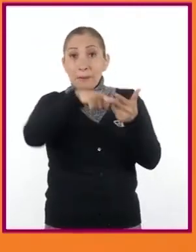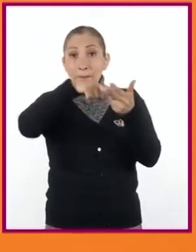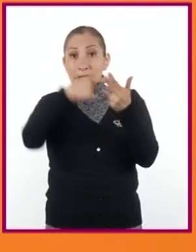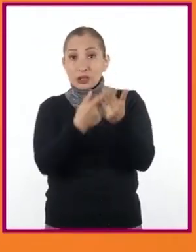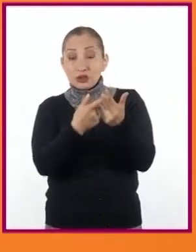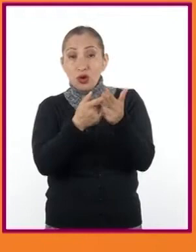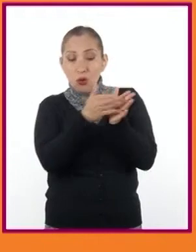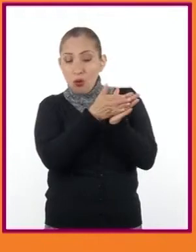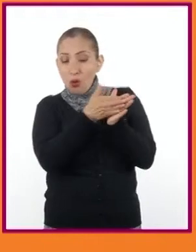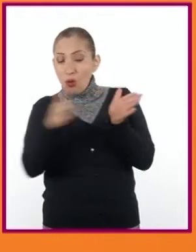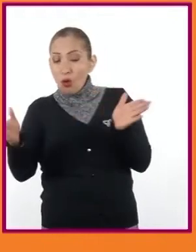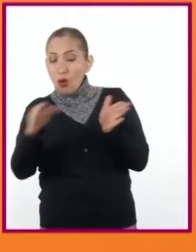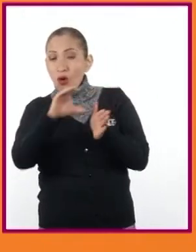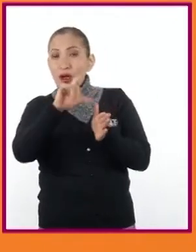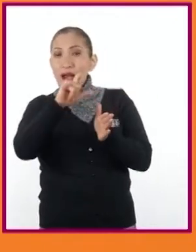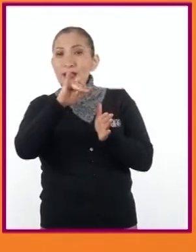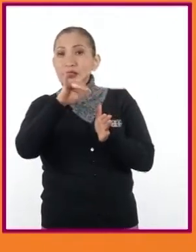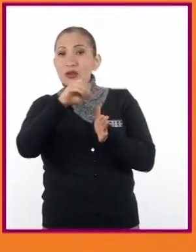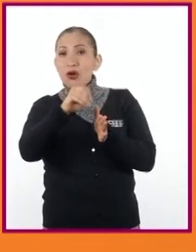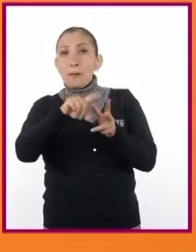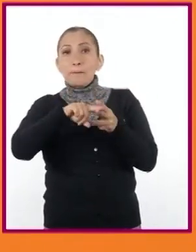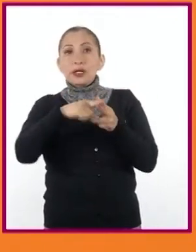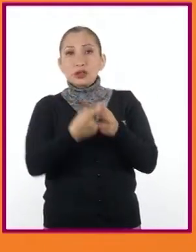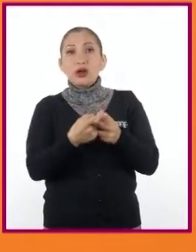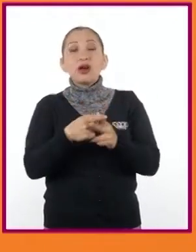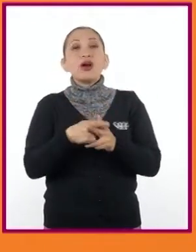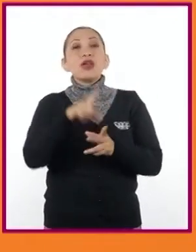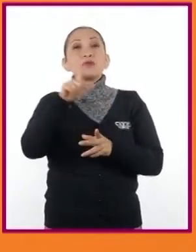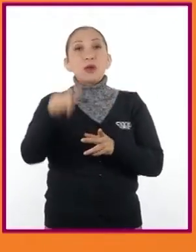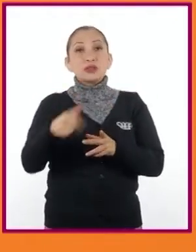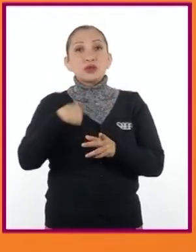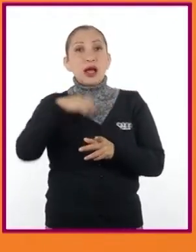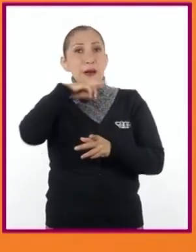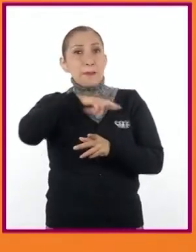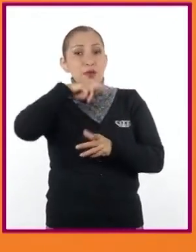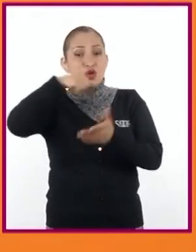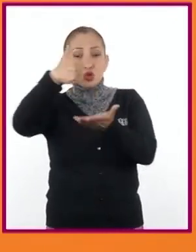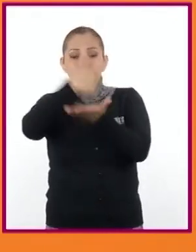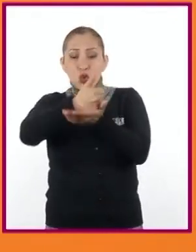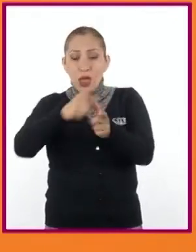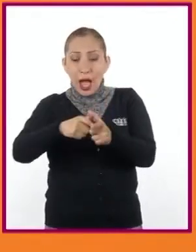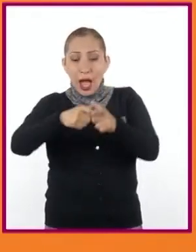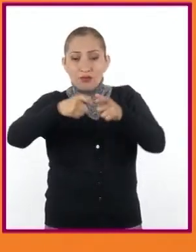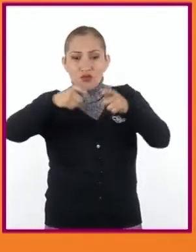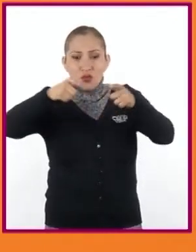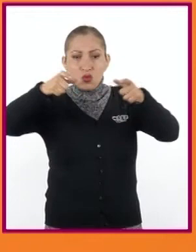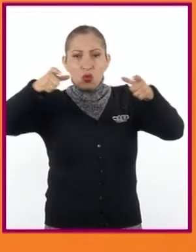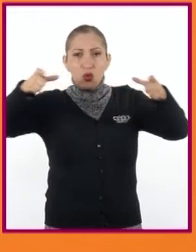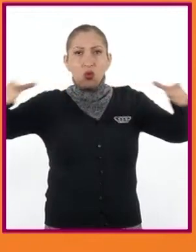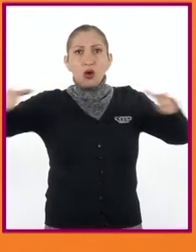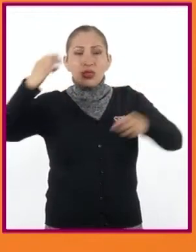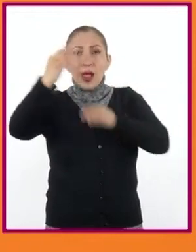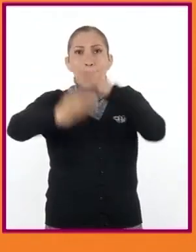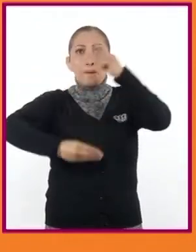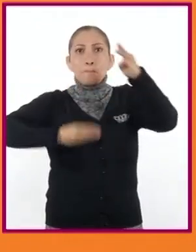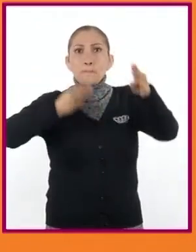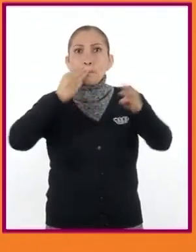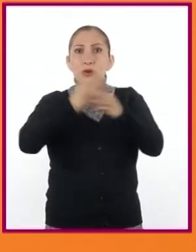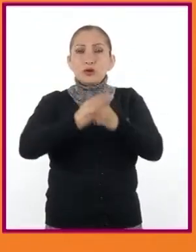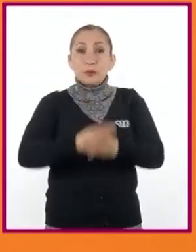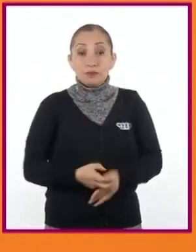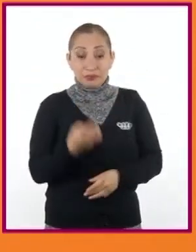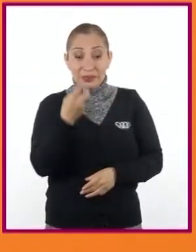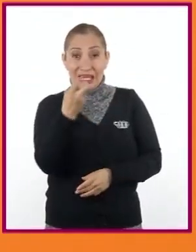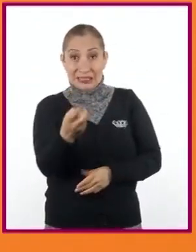periodo clásico, se convirtió rápidamente en una de las ciudades más grandes del mundo.